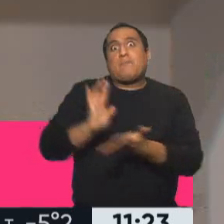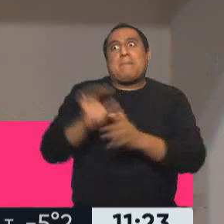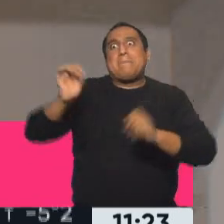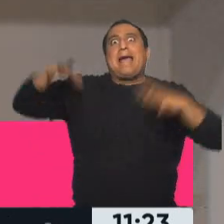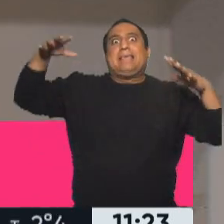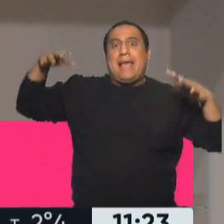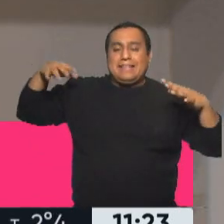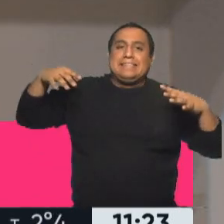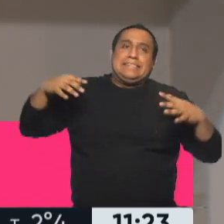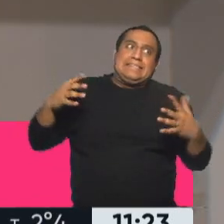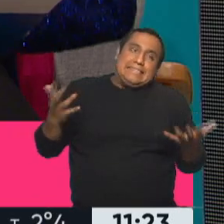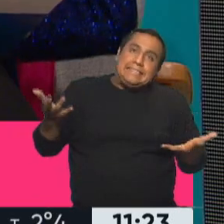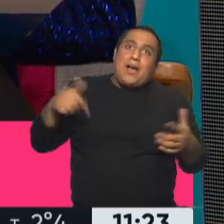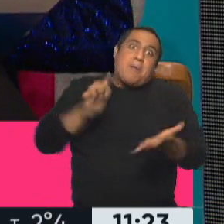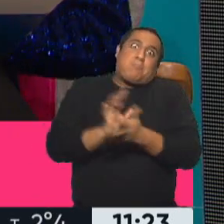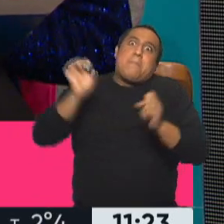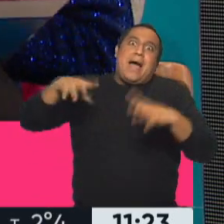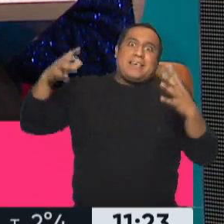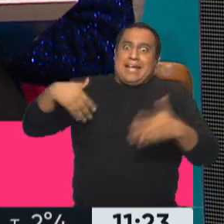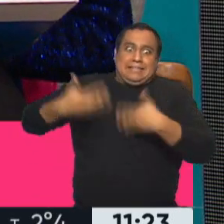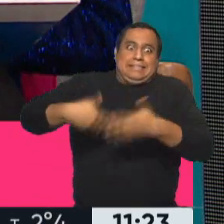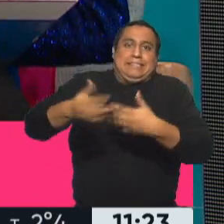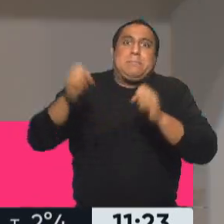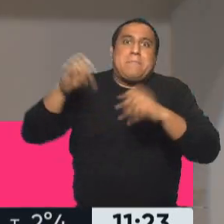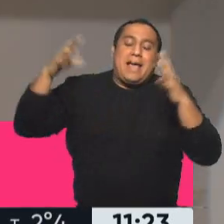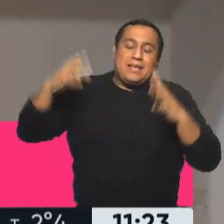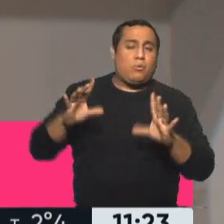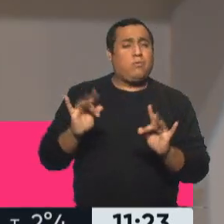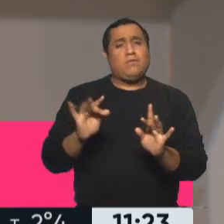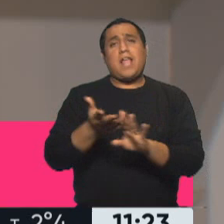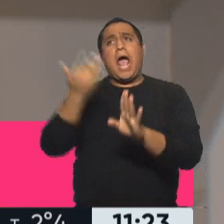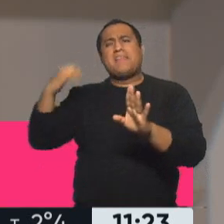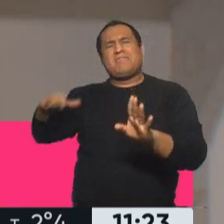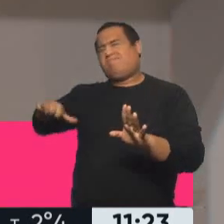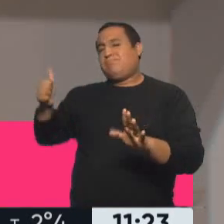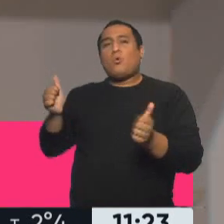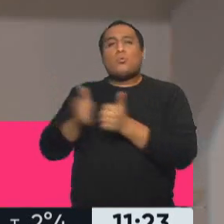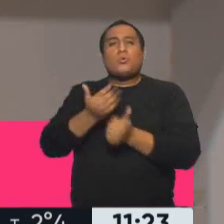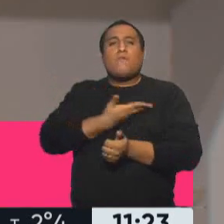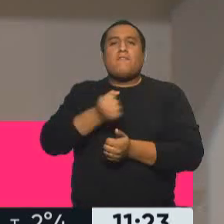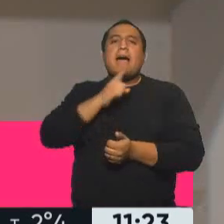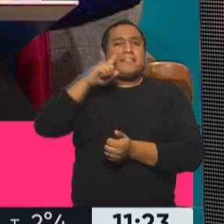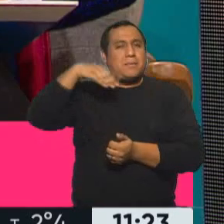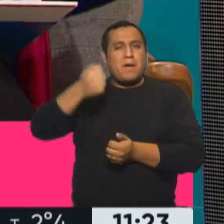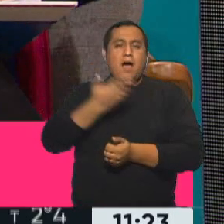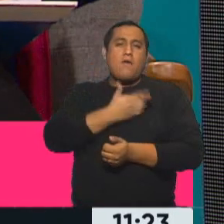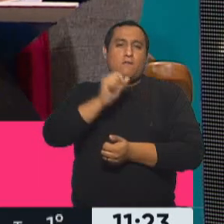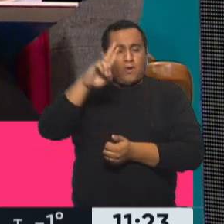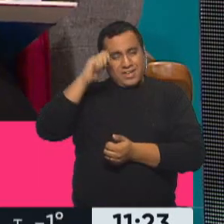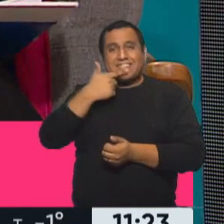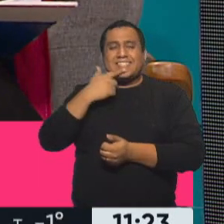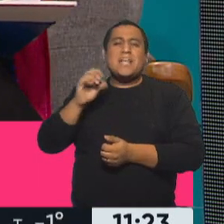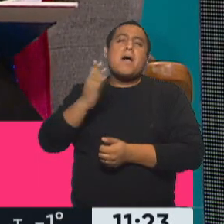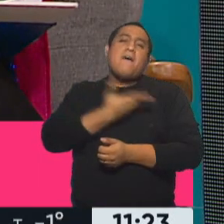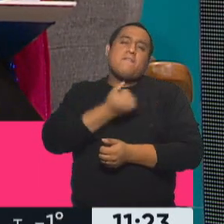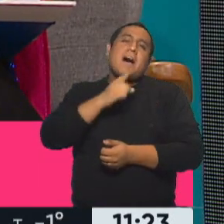hago magia, pero mira, claro. Entonces, fue difícil, veníamos de un éxito con Fátima Flores, que estábamos haciendo Fátimas Mágicas. Sí,